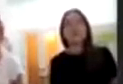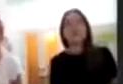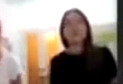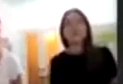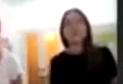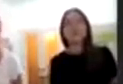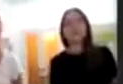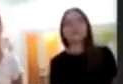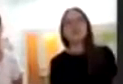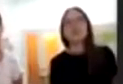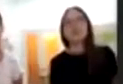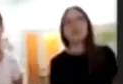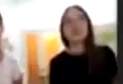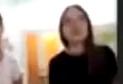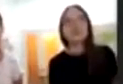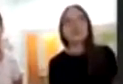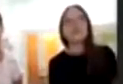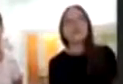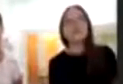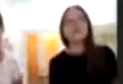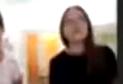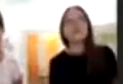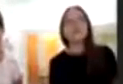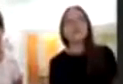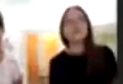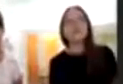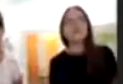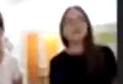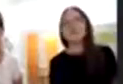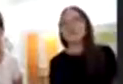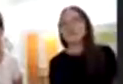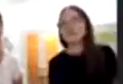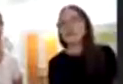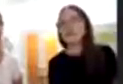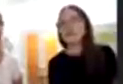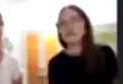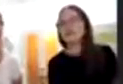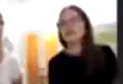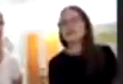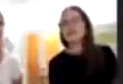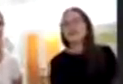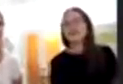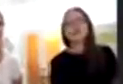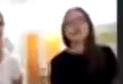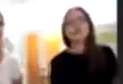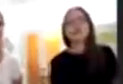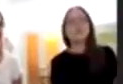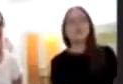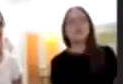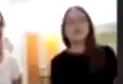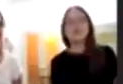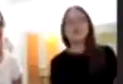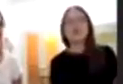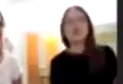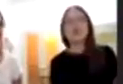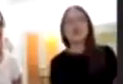Y bueno, en ese sentido y en el contexto de crisis sanitaria que nos toca